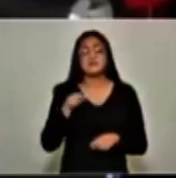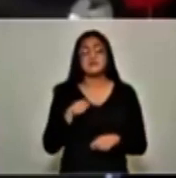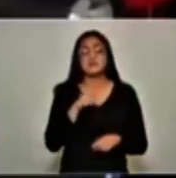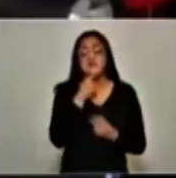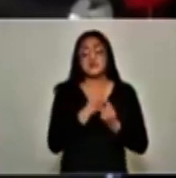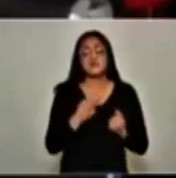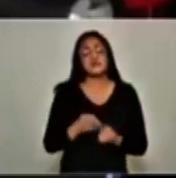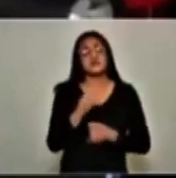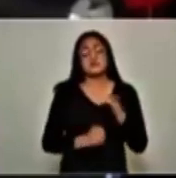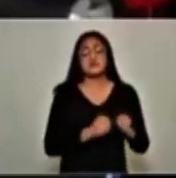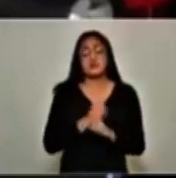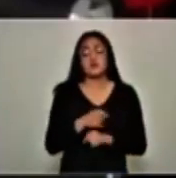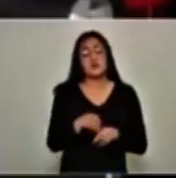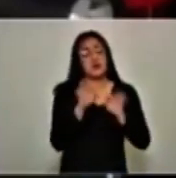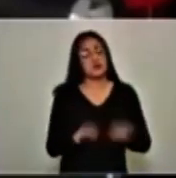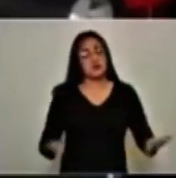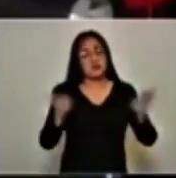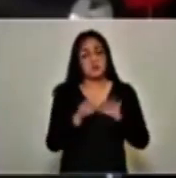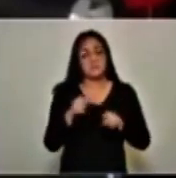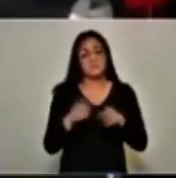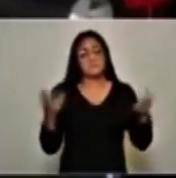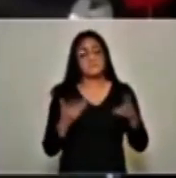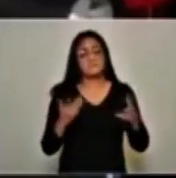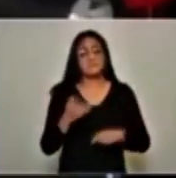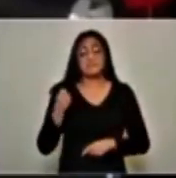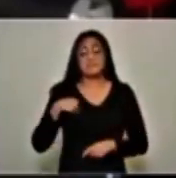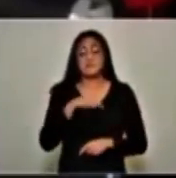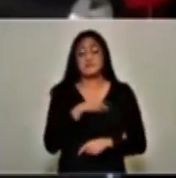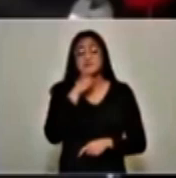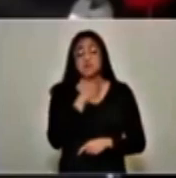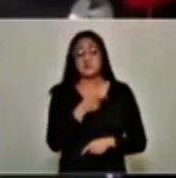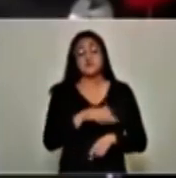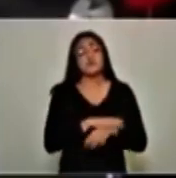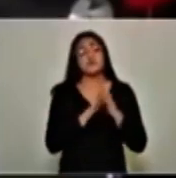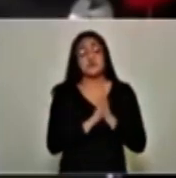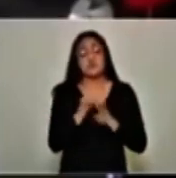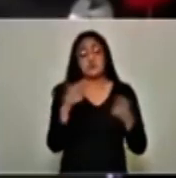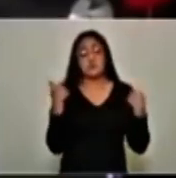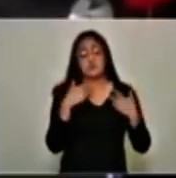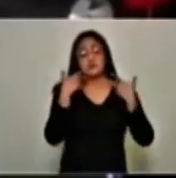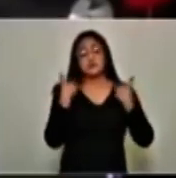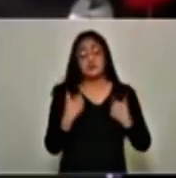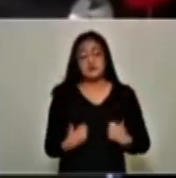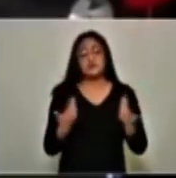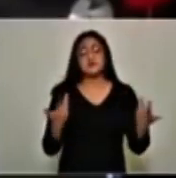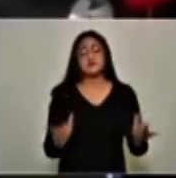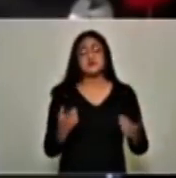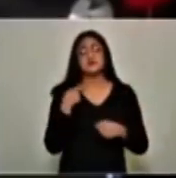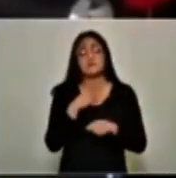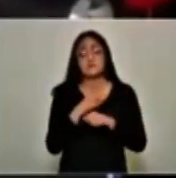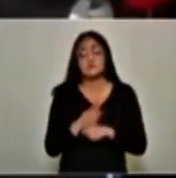es un instrumento internacional, entra en juego. Nosotros invitamos a la solidaridad, invitamos